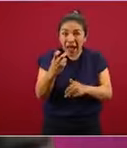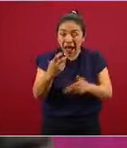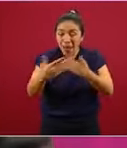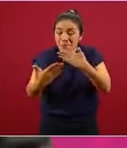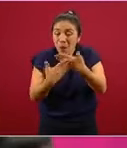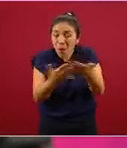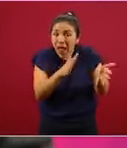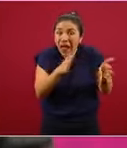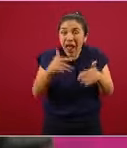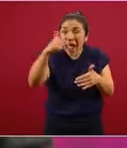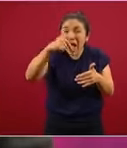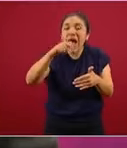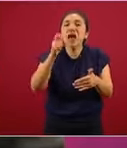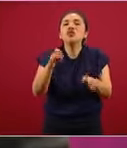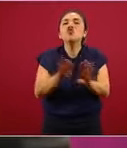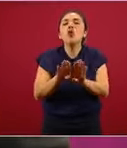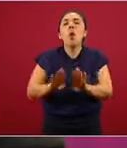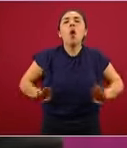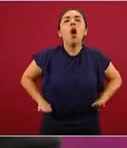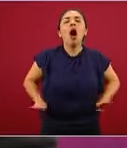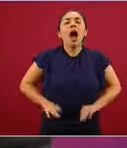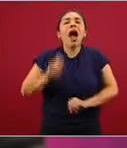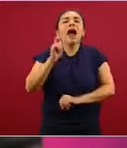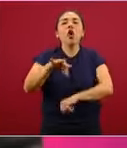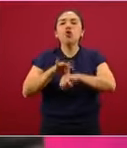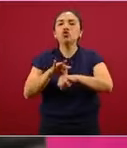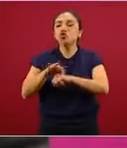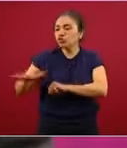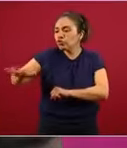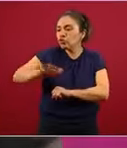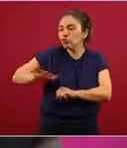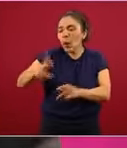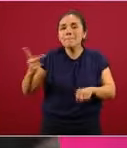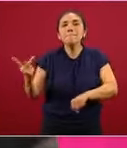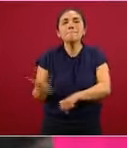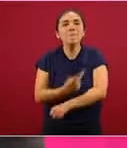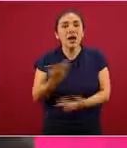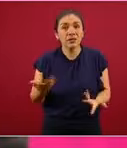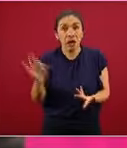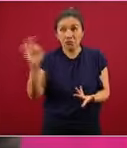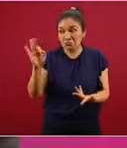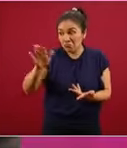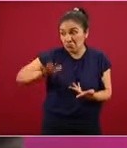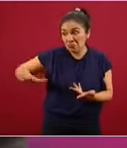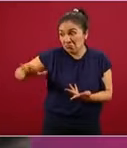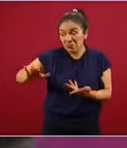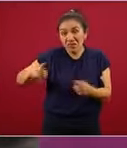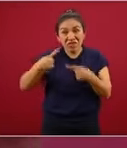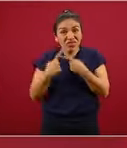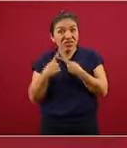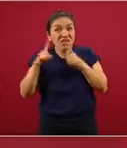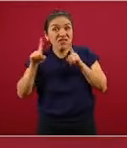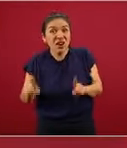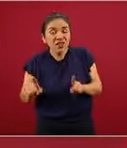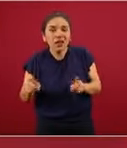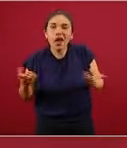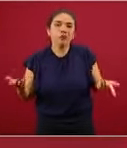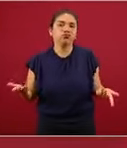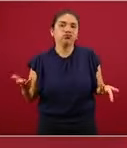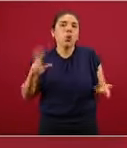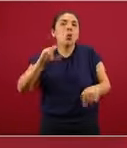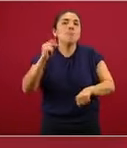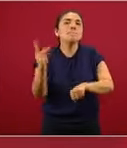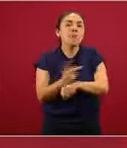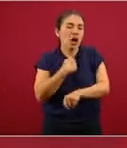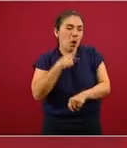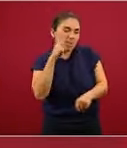sujetas, desde luego, a las condiciones de la realidad. Si esas condiciones no se cumplen, pues no ocurre